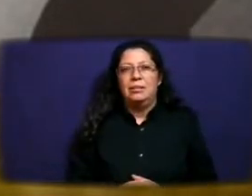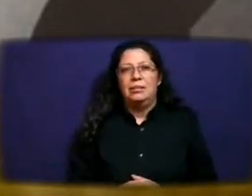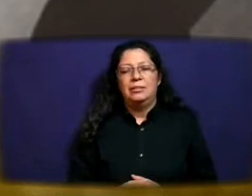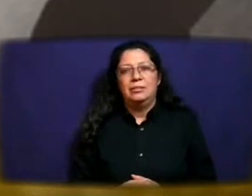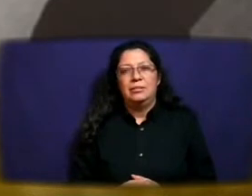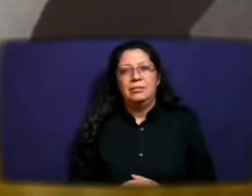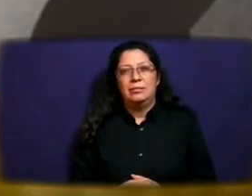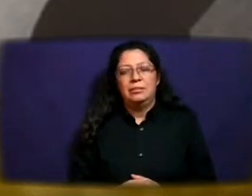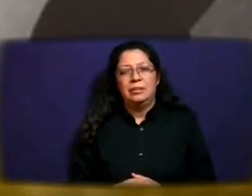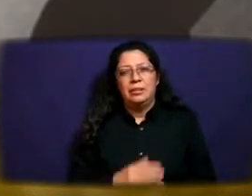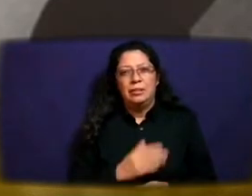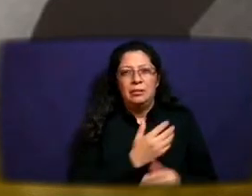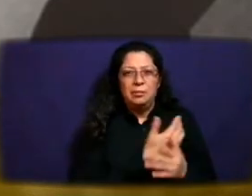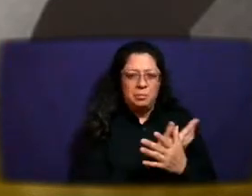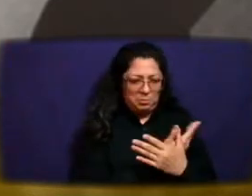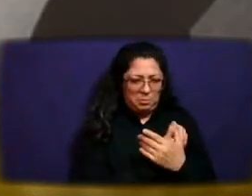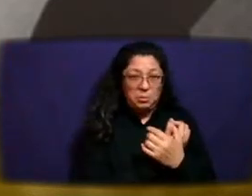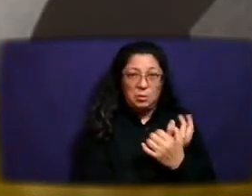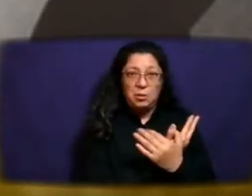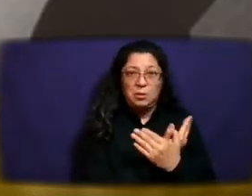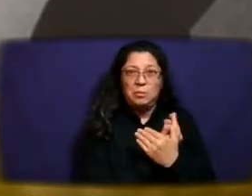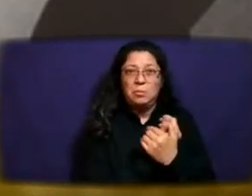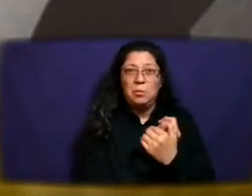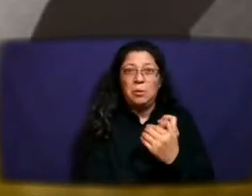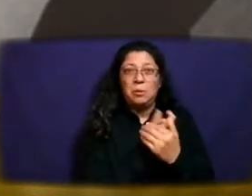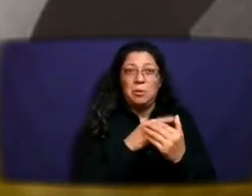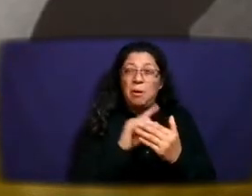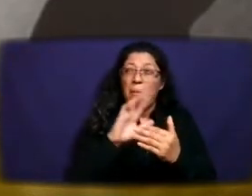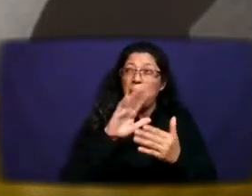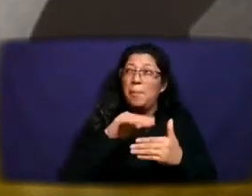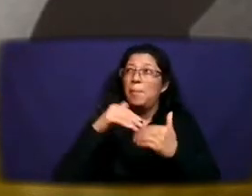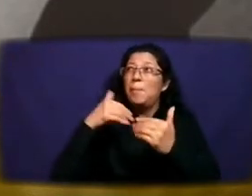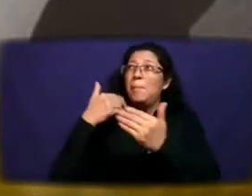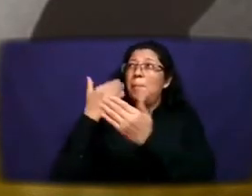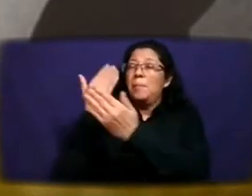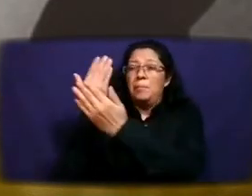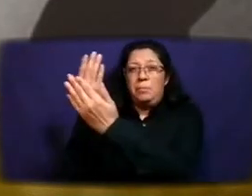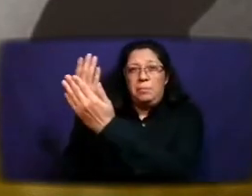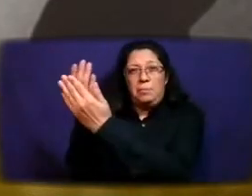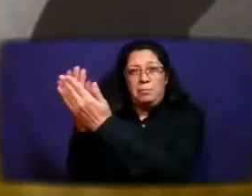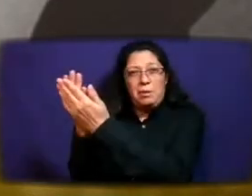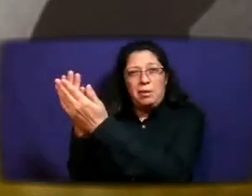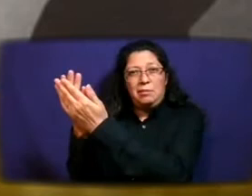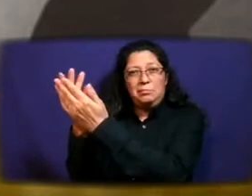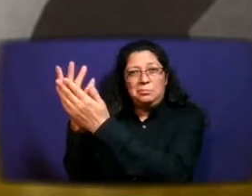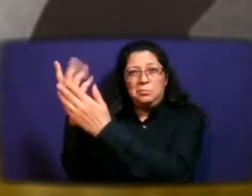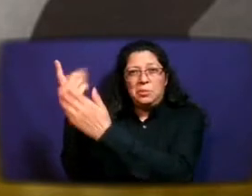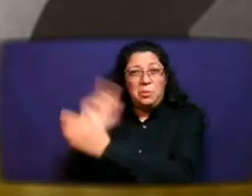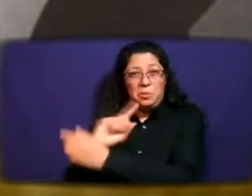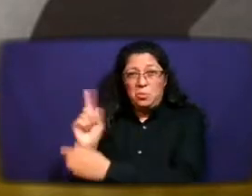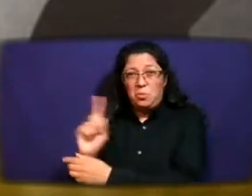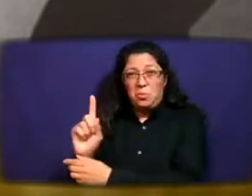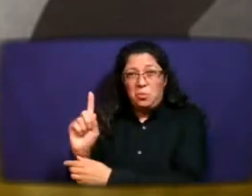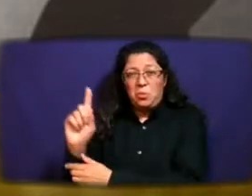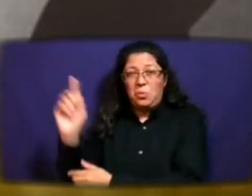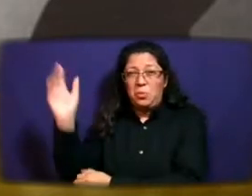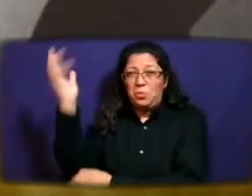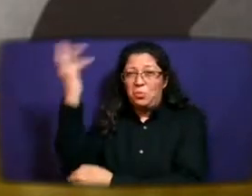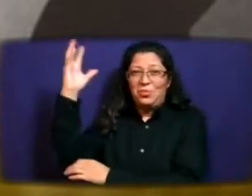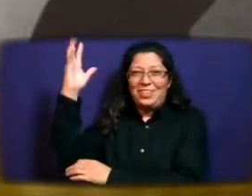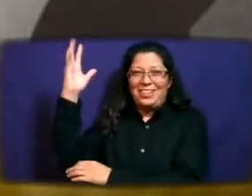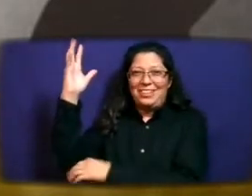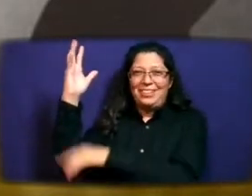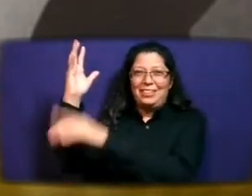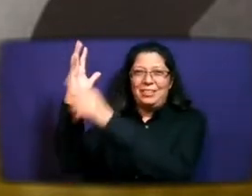La mariposa finalmente ha encontrado su hogar en las copas de los